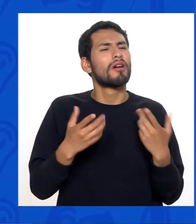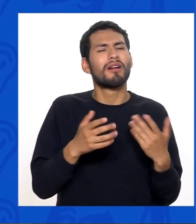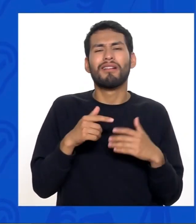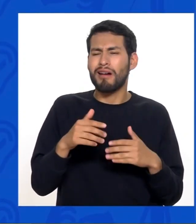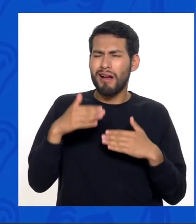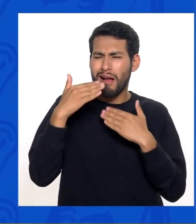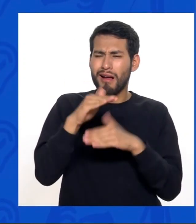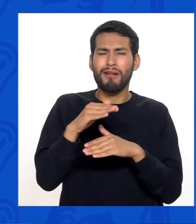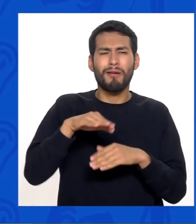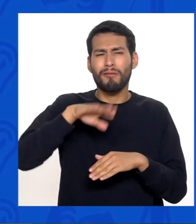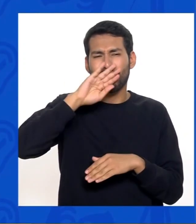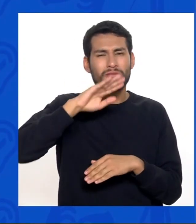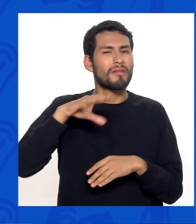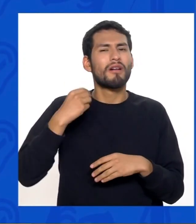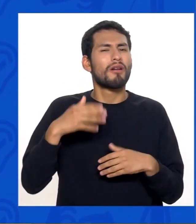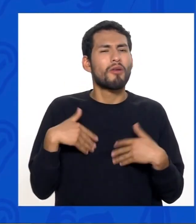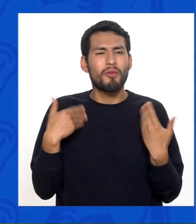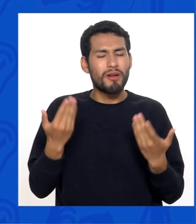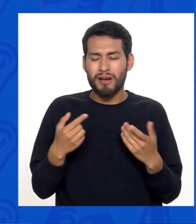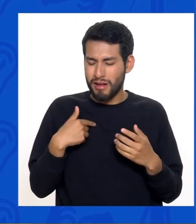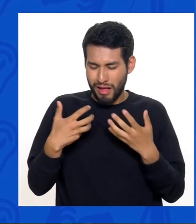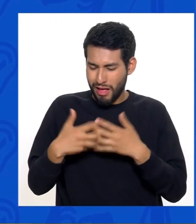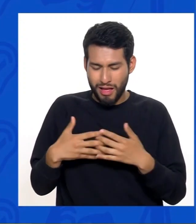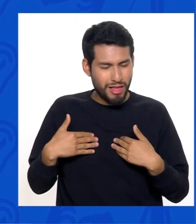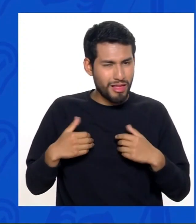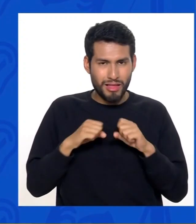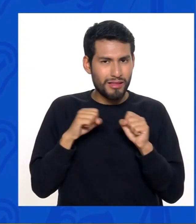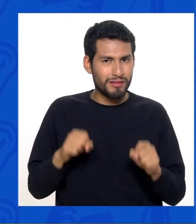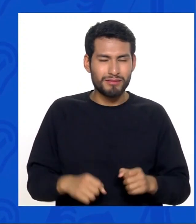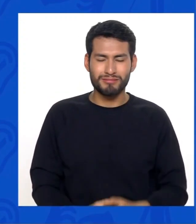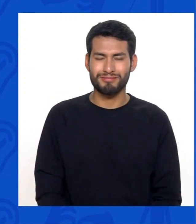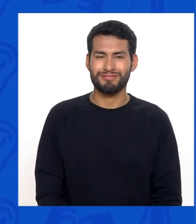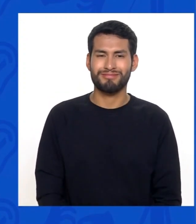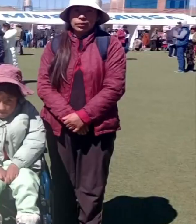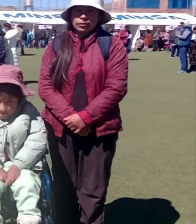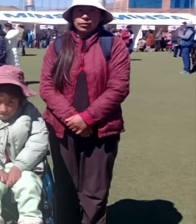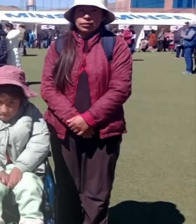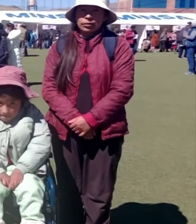limitados muchas veces por lo que no cuentan con el apoyo biomecánico.